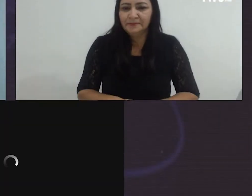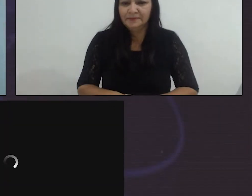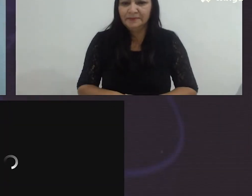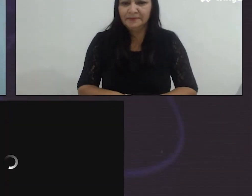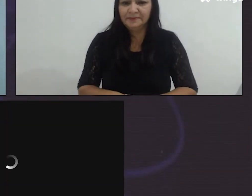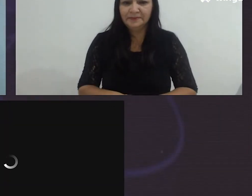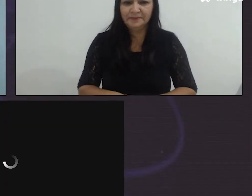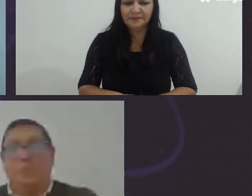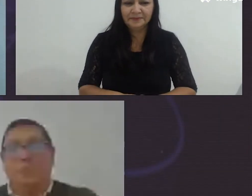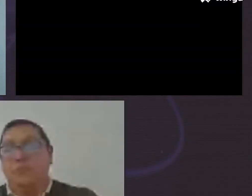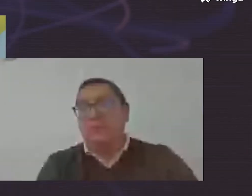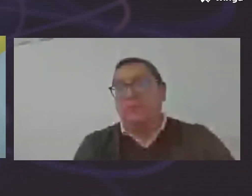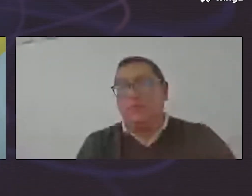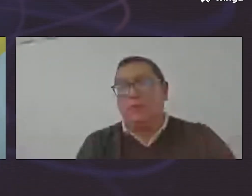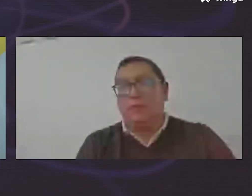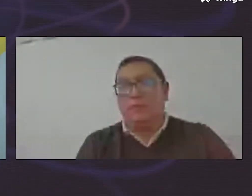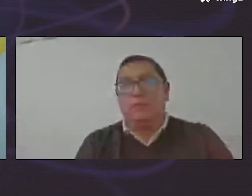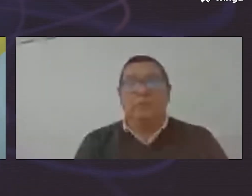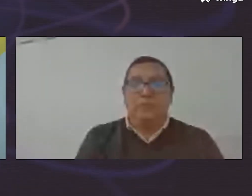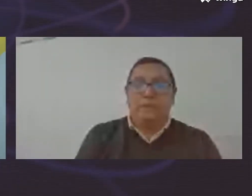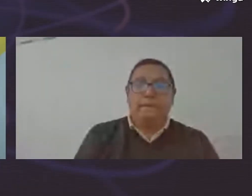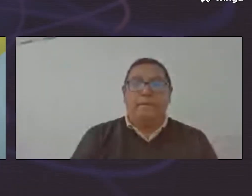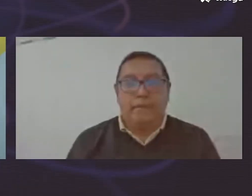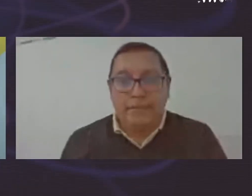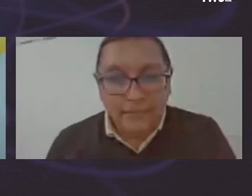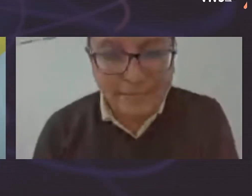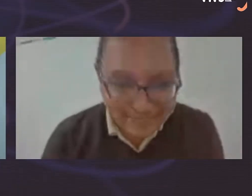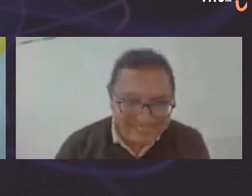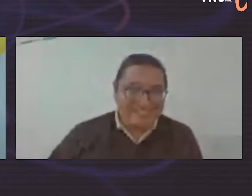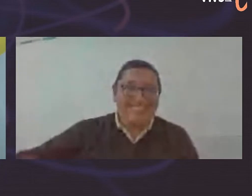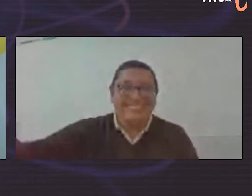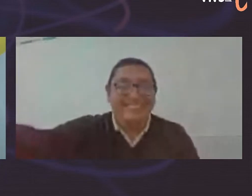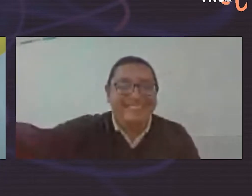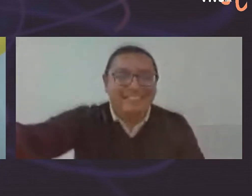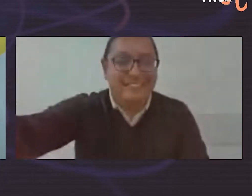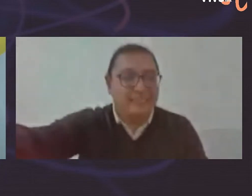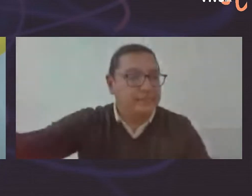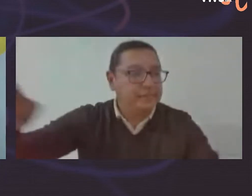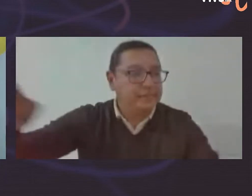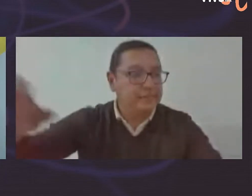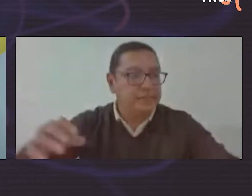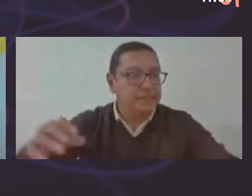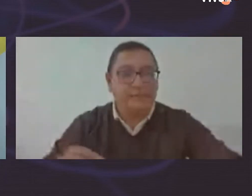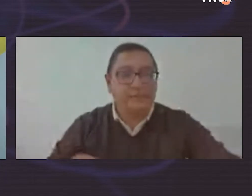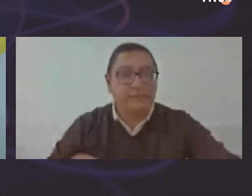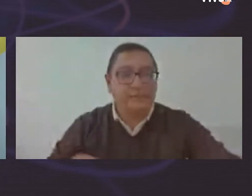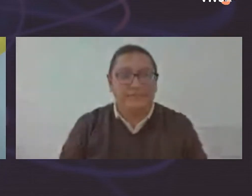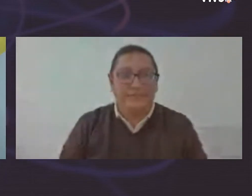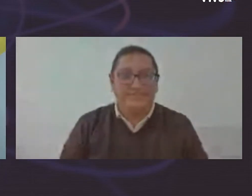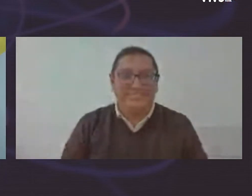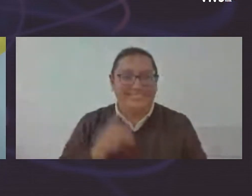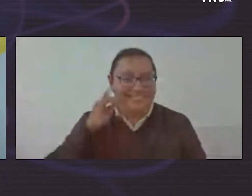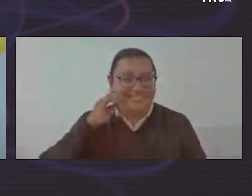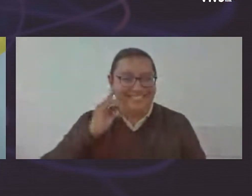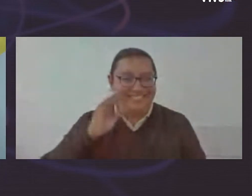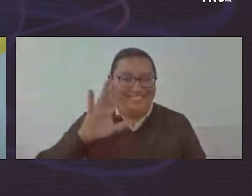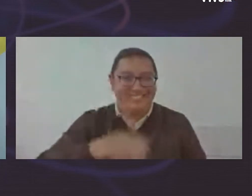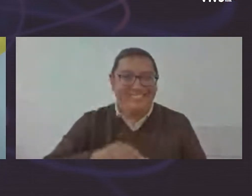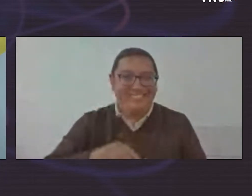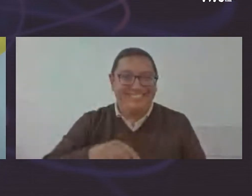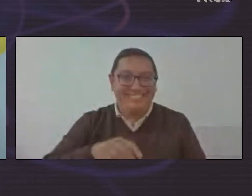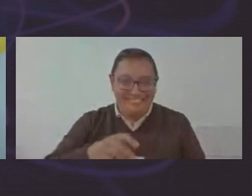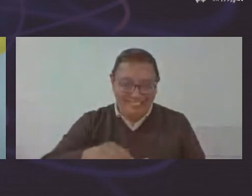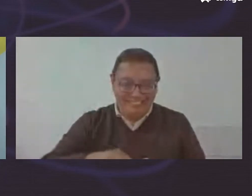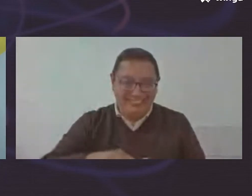bien, pues vamos arrancando. Muchas gracias por la bienvenida. ¿Alguien va a decir algo? Ah, va, te espero, te espero.